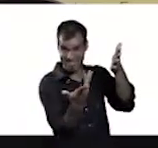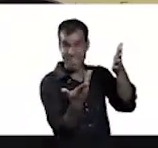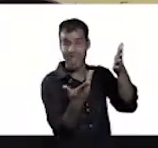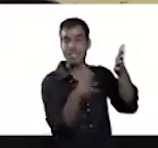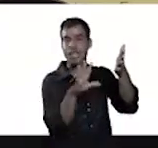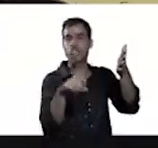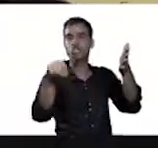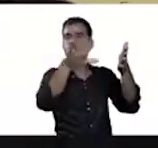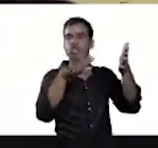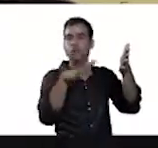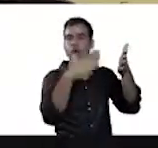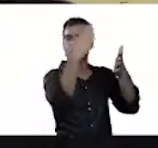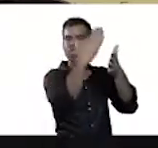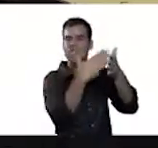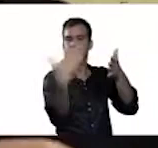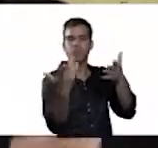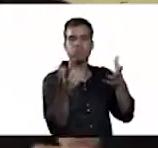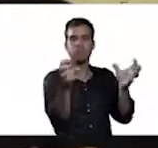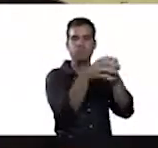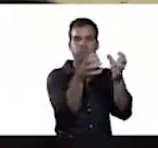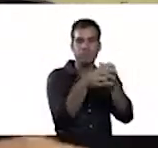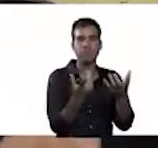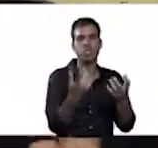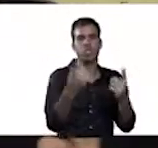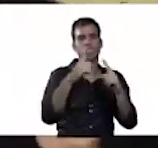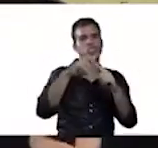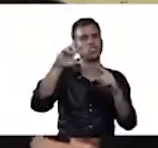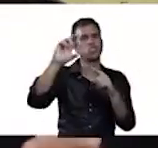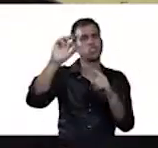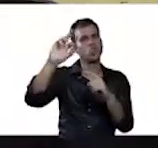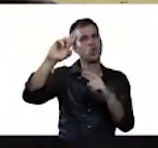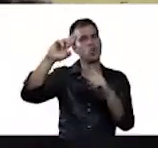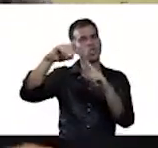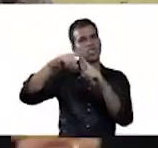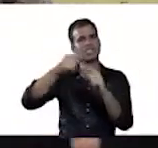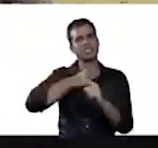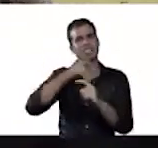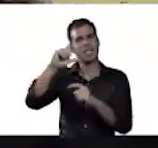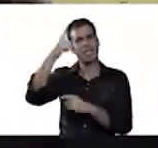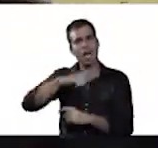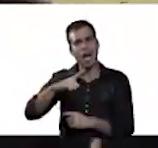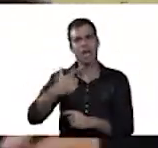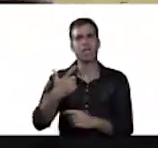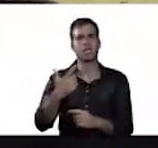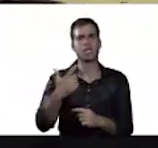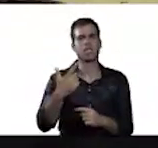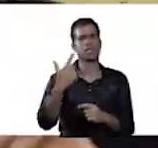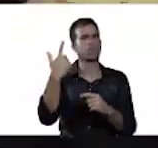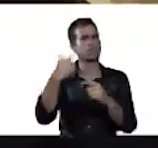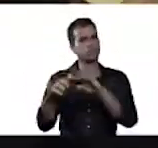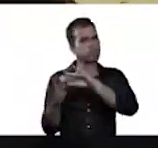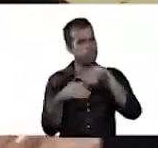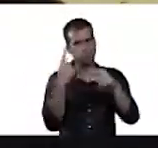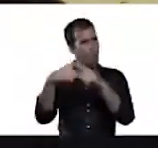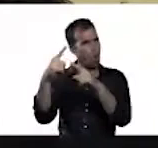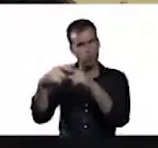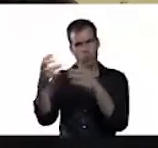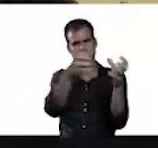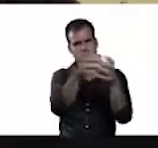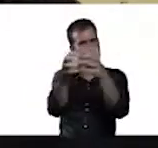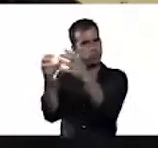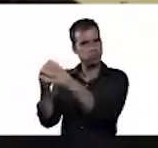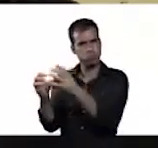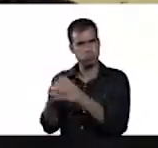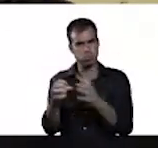divididas en clases, tales como los toltecas, zapotecas en Norteamérica, en la parte de lo que hoy es